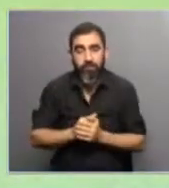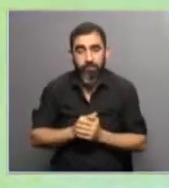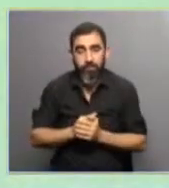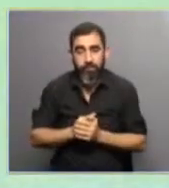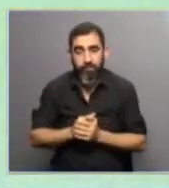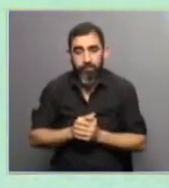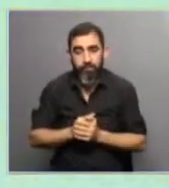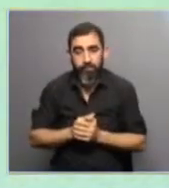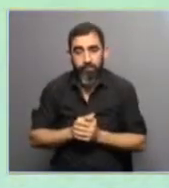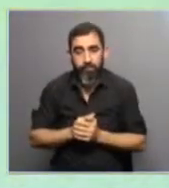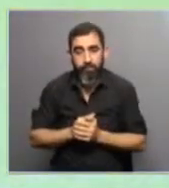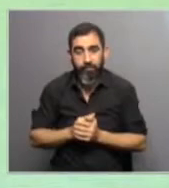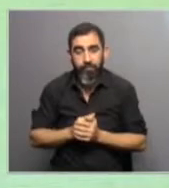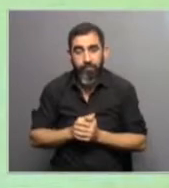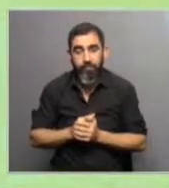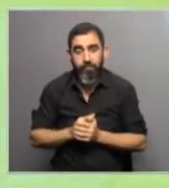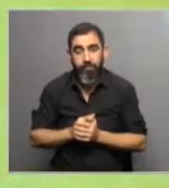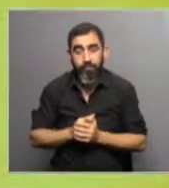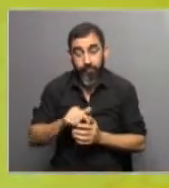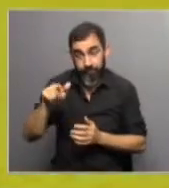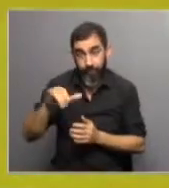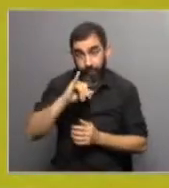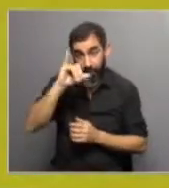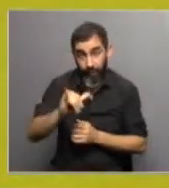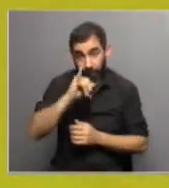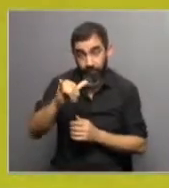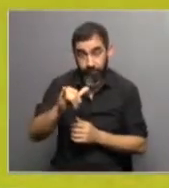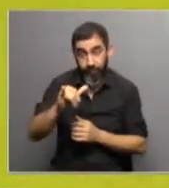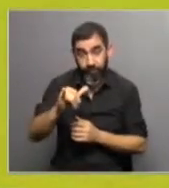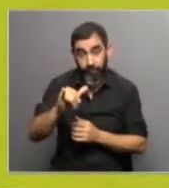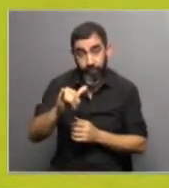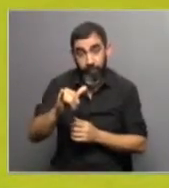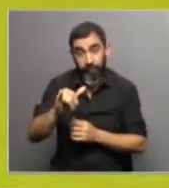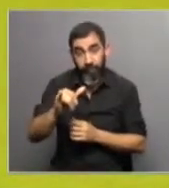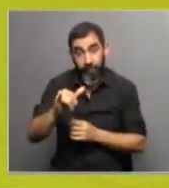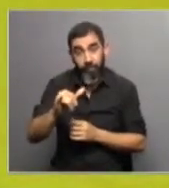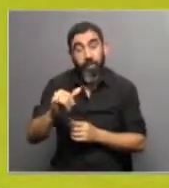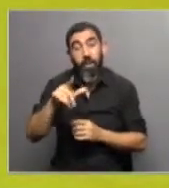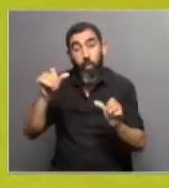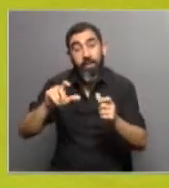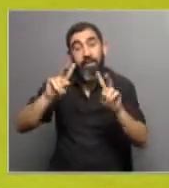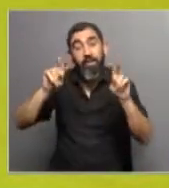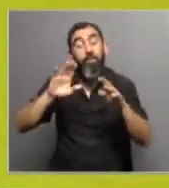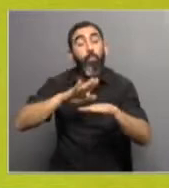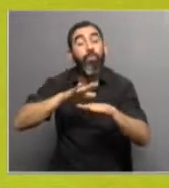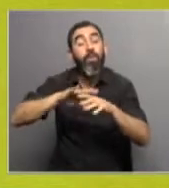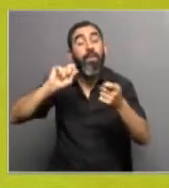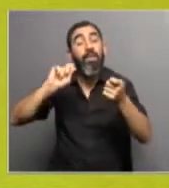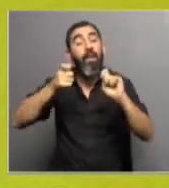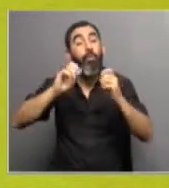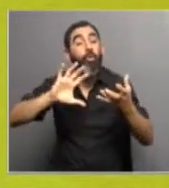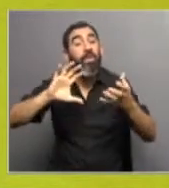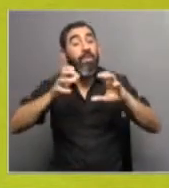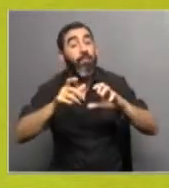que se encontró en el informe, es que este informe, que es producido por el Panel Intergubernamental de Cambio Climático, lo que hace